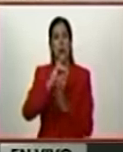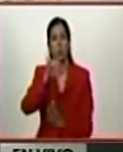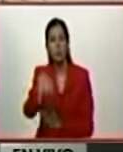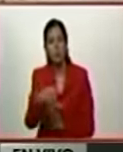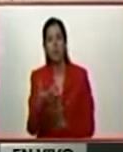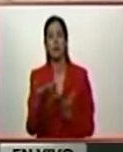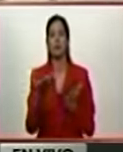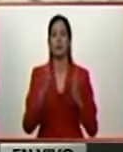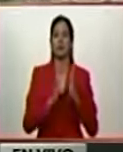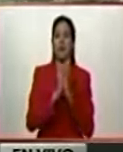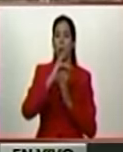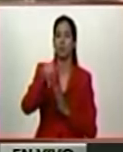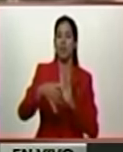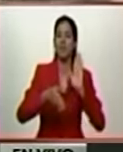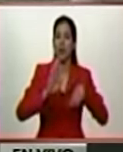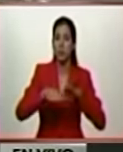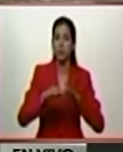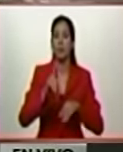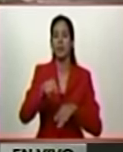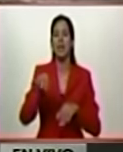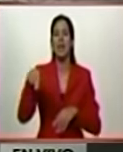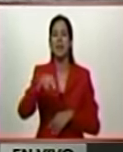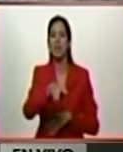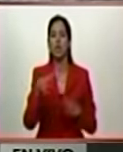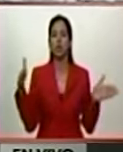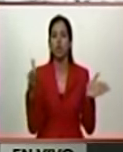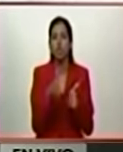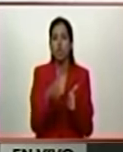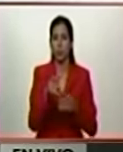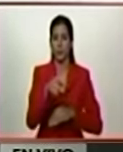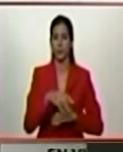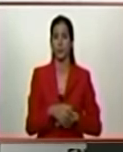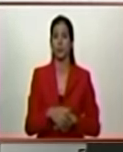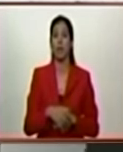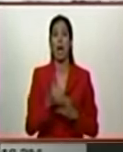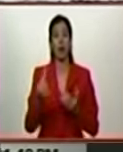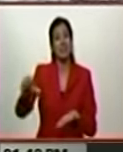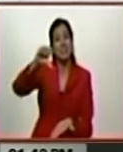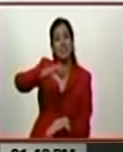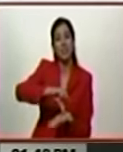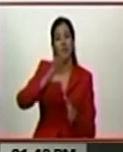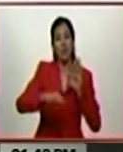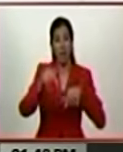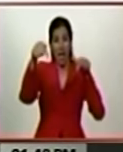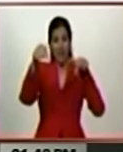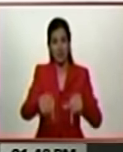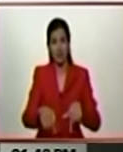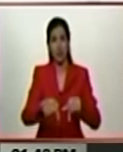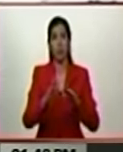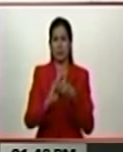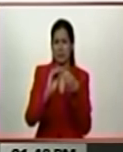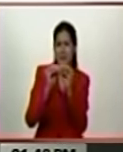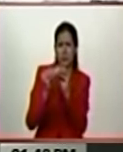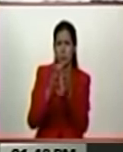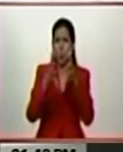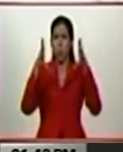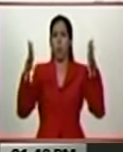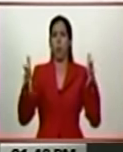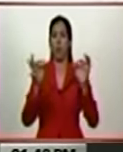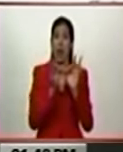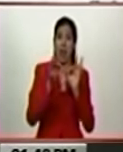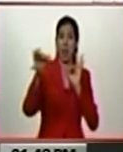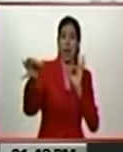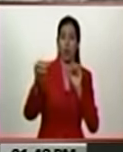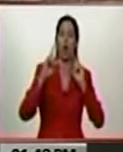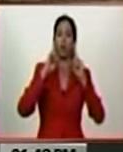San José de Barlovento y Río Chico. Ya estamos en el corazón de Barlovento con la ampliación de esta autopista que no